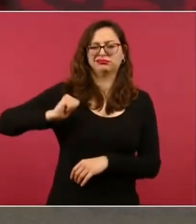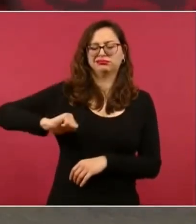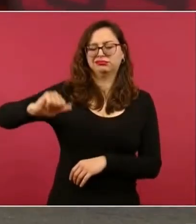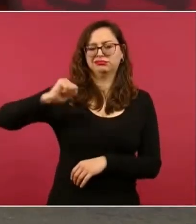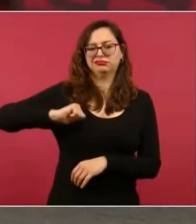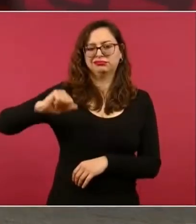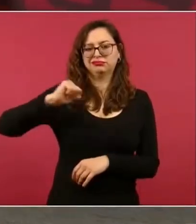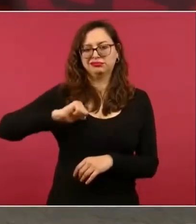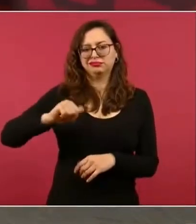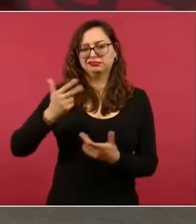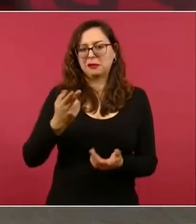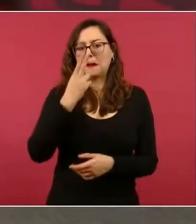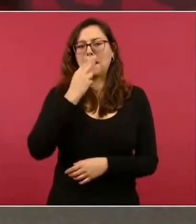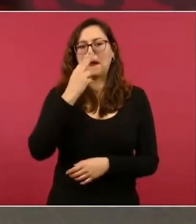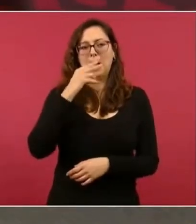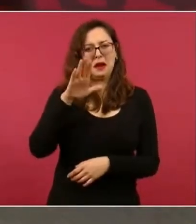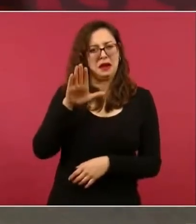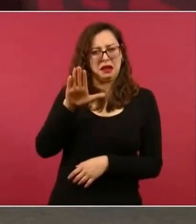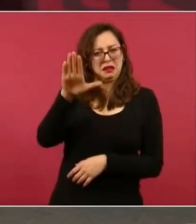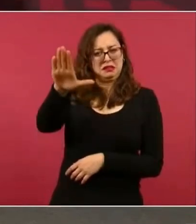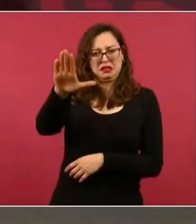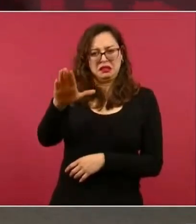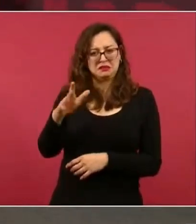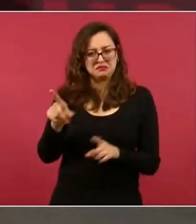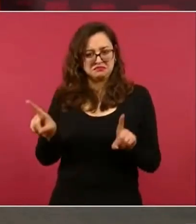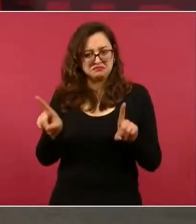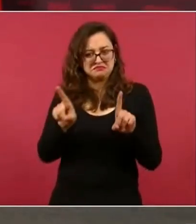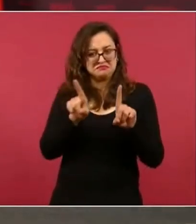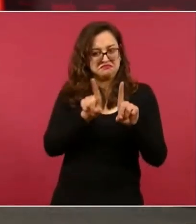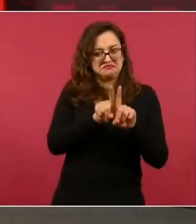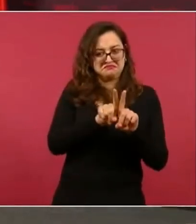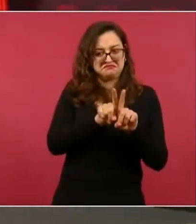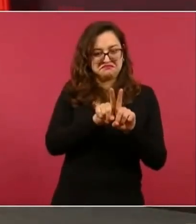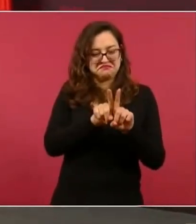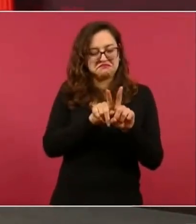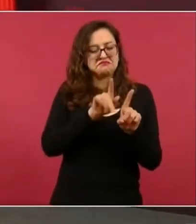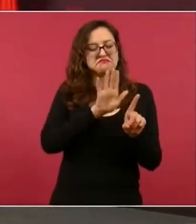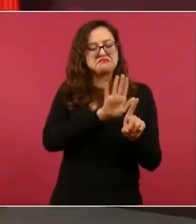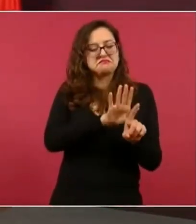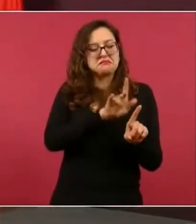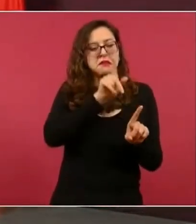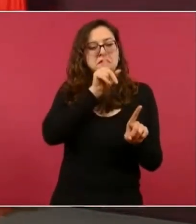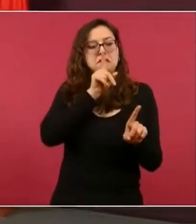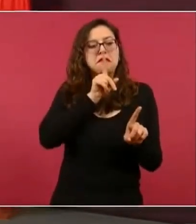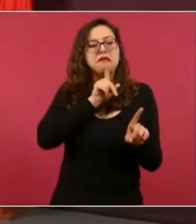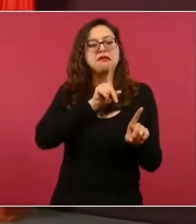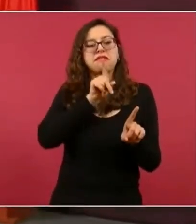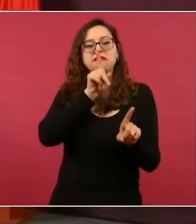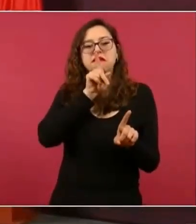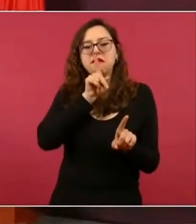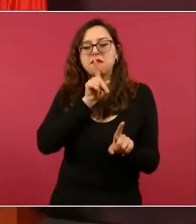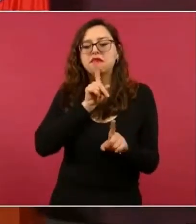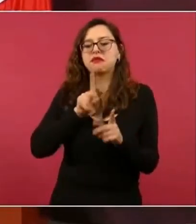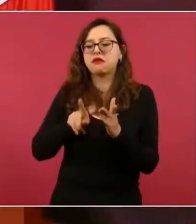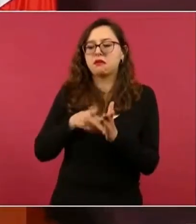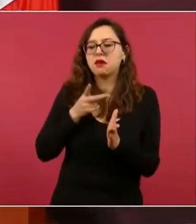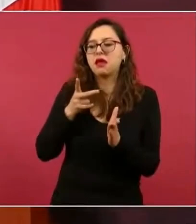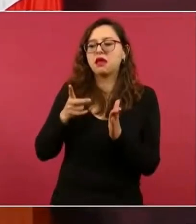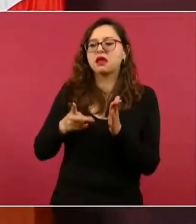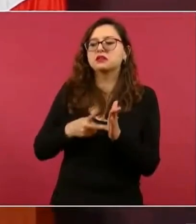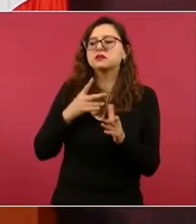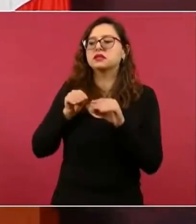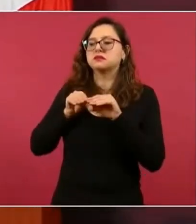el propagandista de Hitler, con la máxima de que una mentira que se repite muchas veces